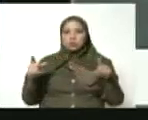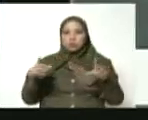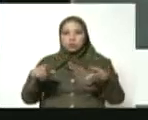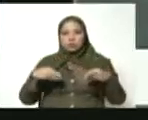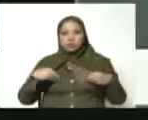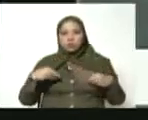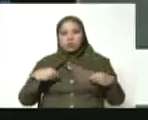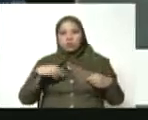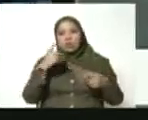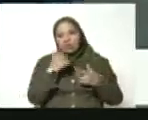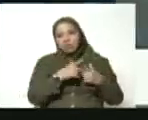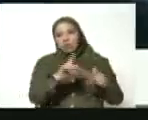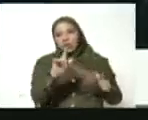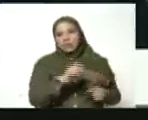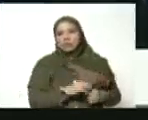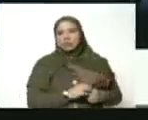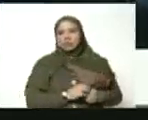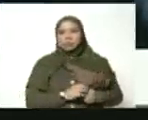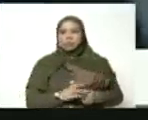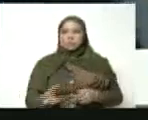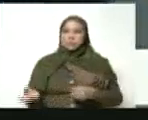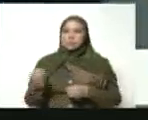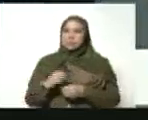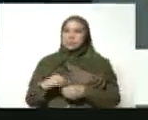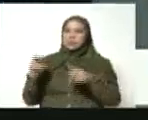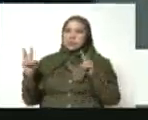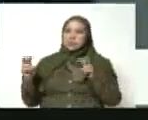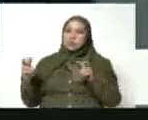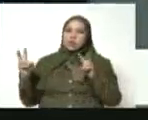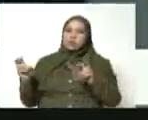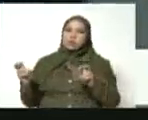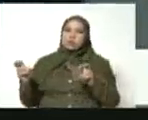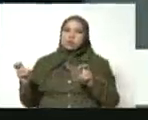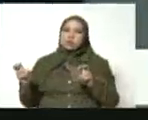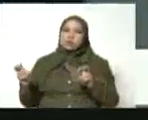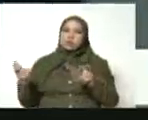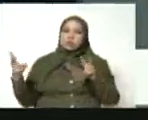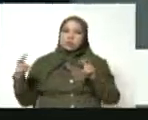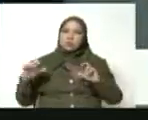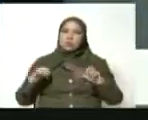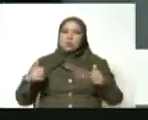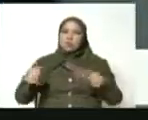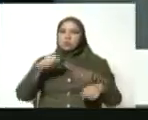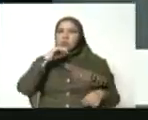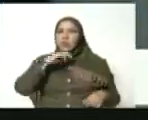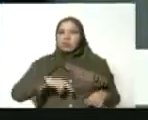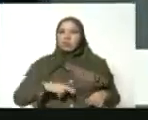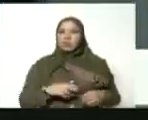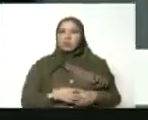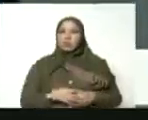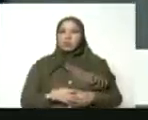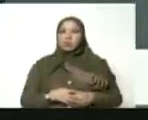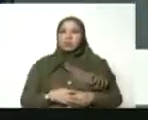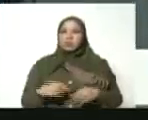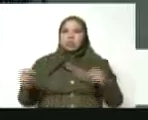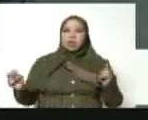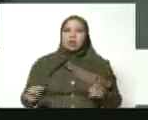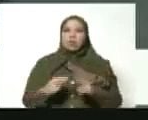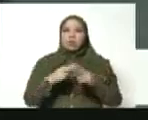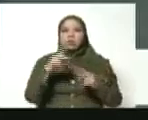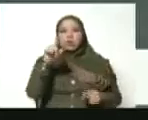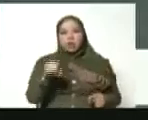reconocimiento, pues, de las diferencias. ¿Tienen previsto incorporar también nuevos sectores luego de este nuevo comienzo histórico entre ambas naciones? Este encuentro, además